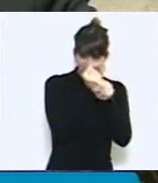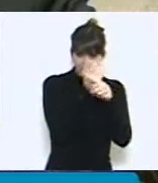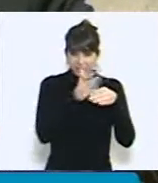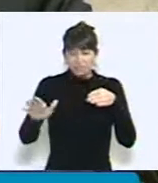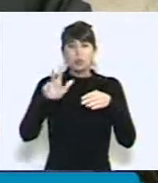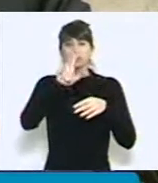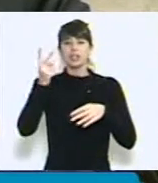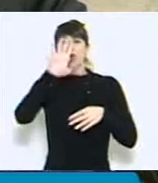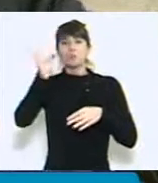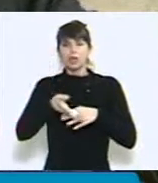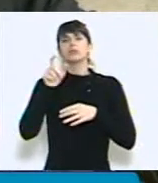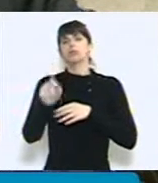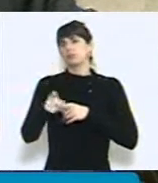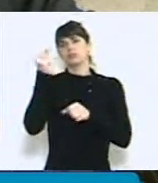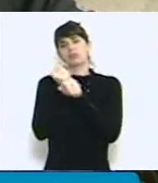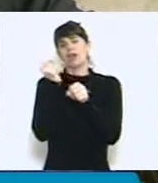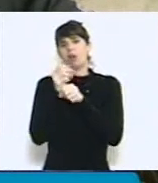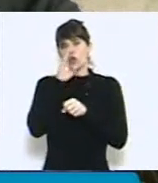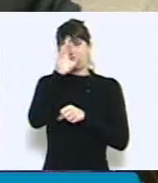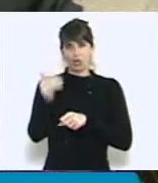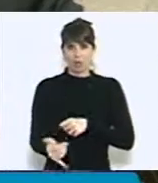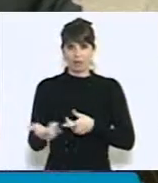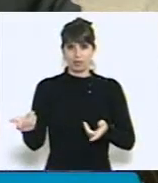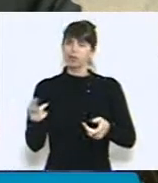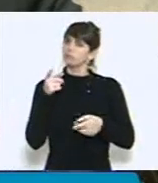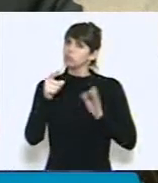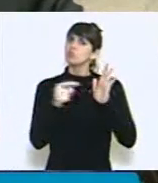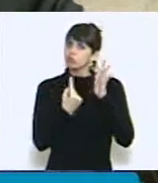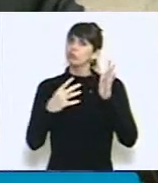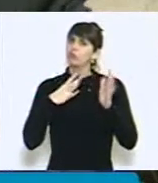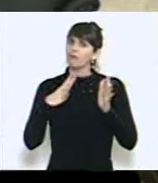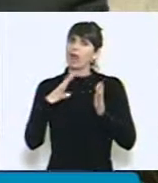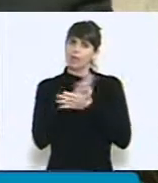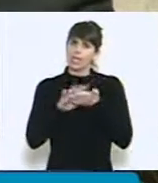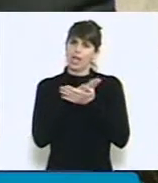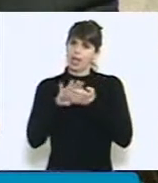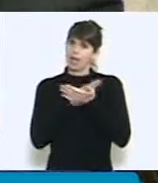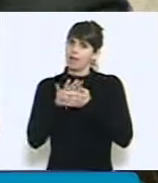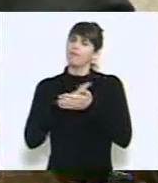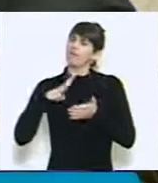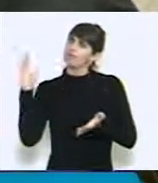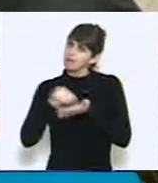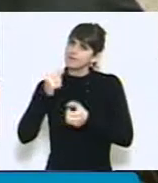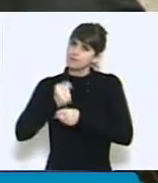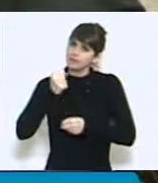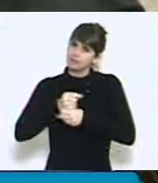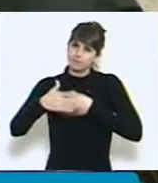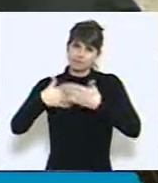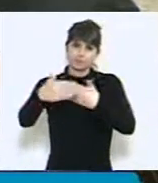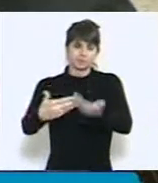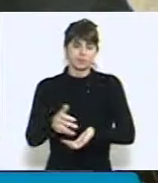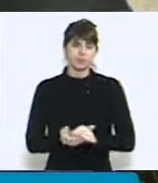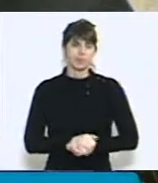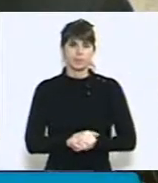indudablemente un dato alto, una asignatura pendiente, un tema sobre el que habrá que seguir trabajando.